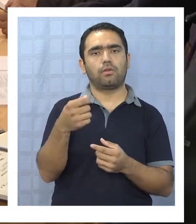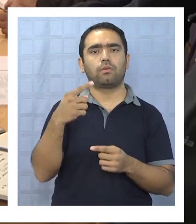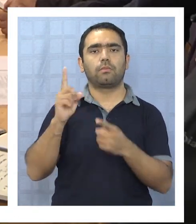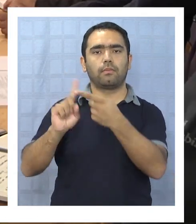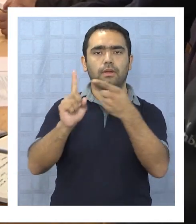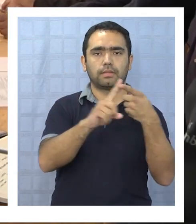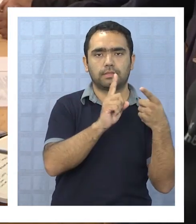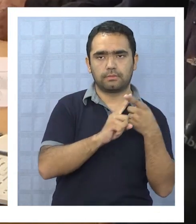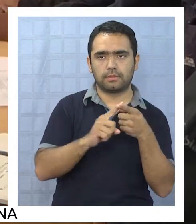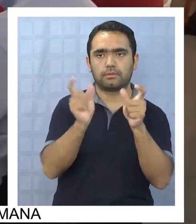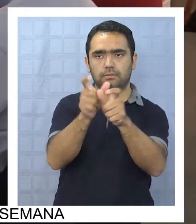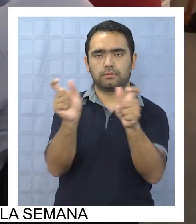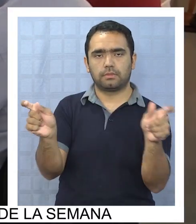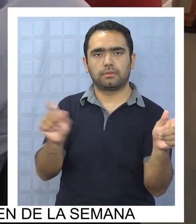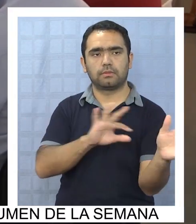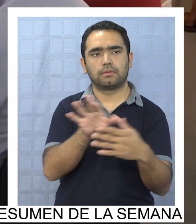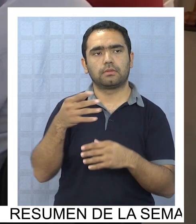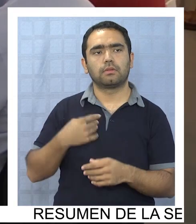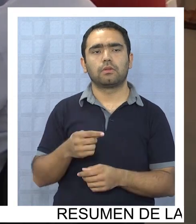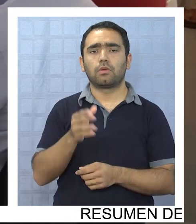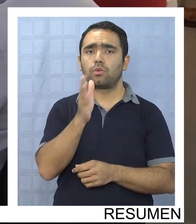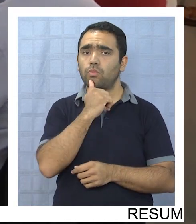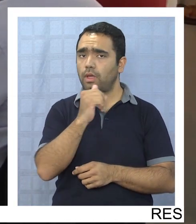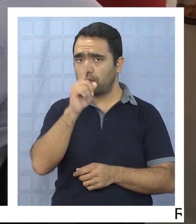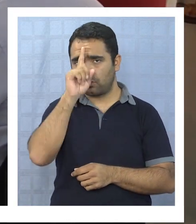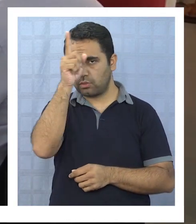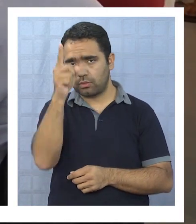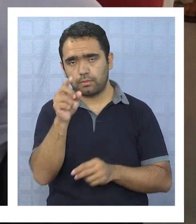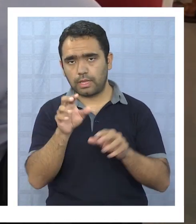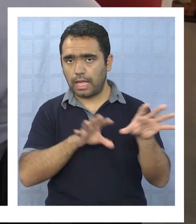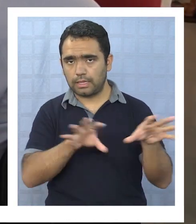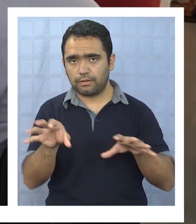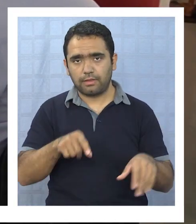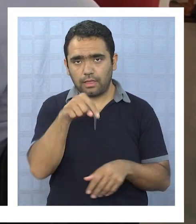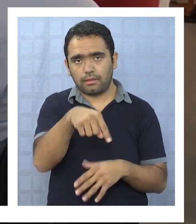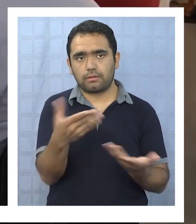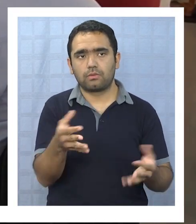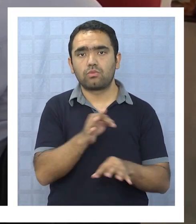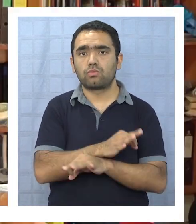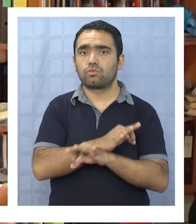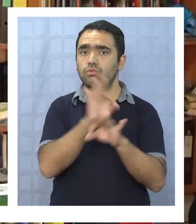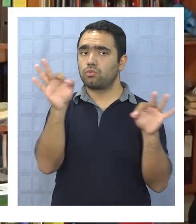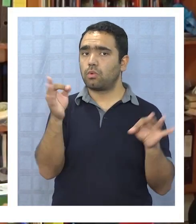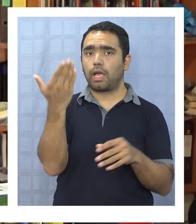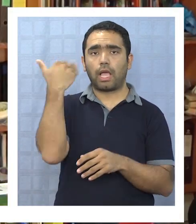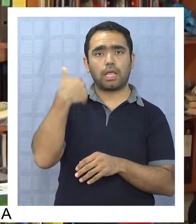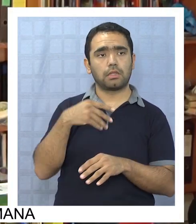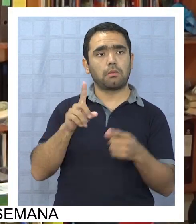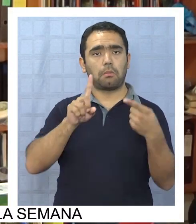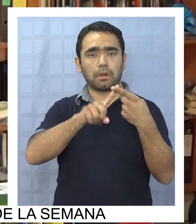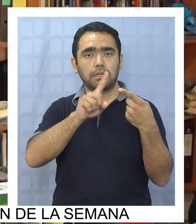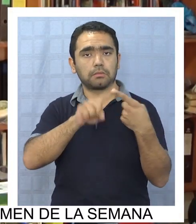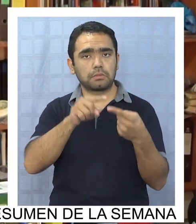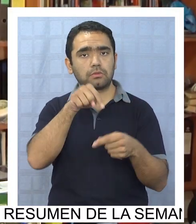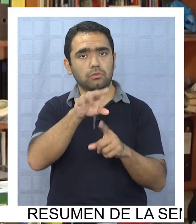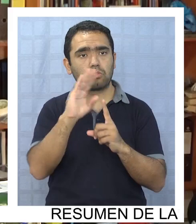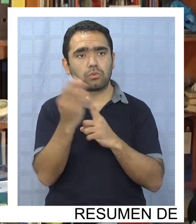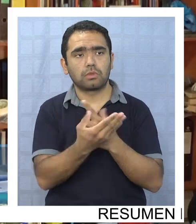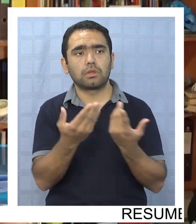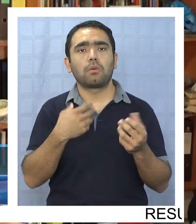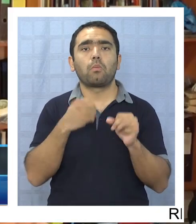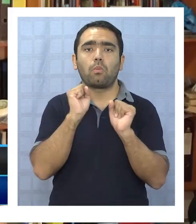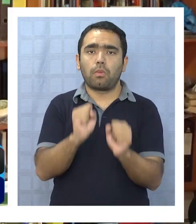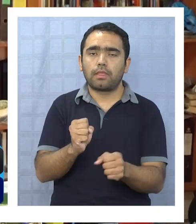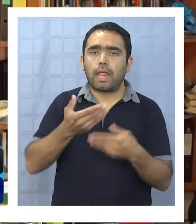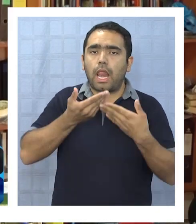participación ciudadana. Nos estábamos acostumbrados a tener una actividad de este tipo. Nunca nos tocó participar en una convención de este tipo en que podemos